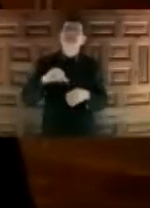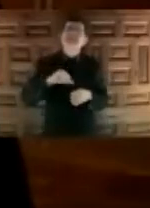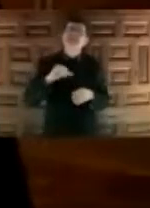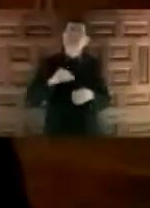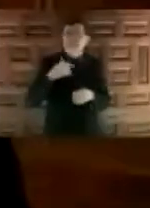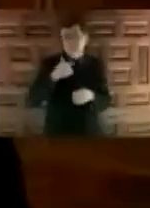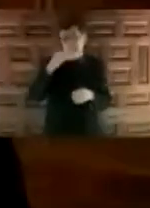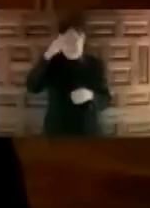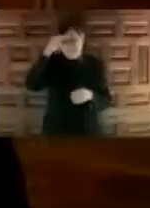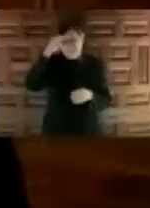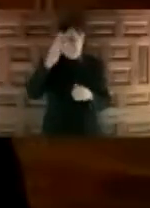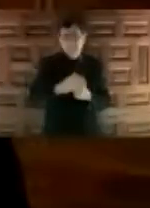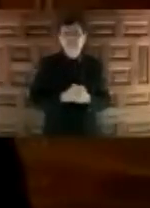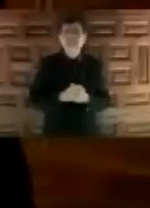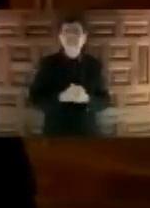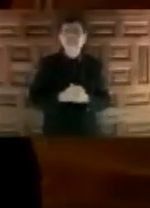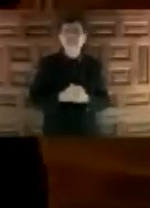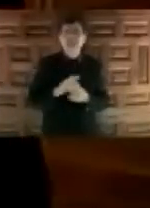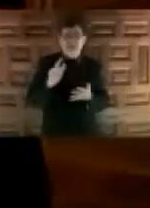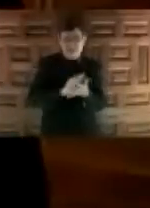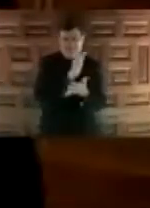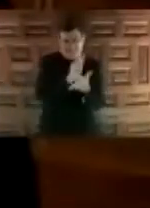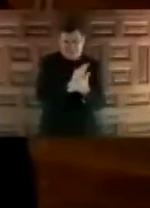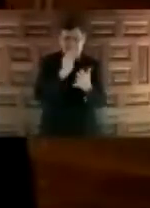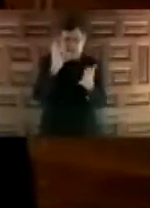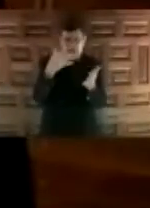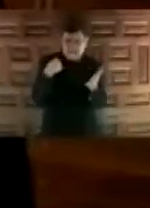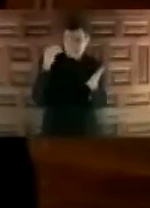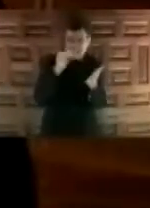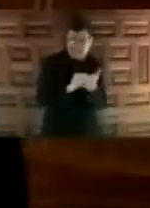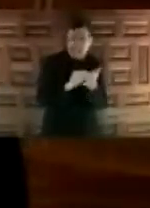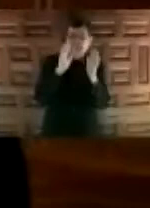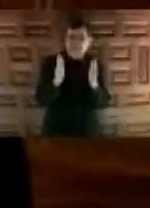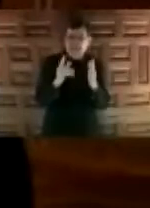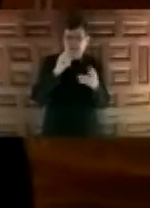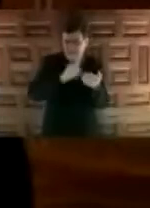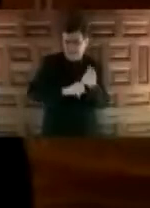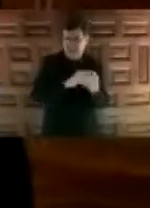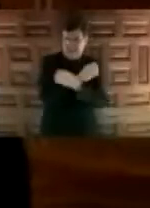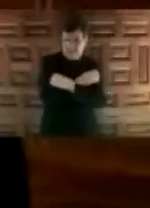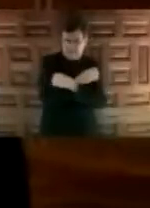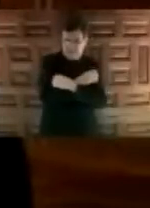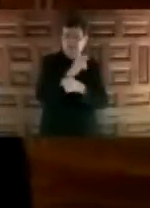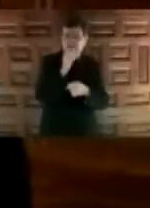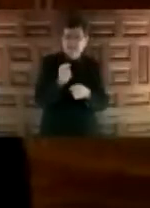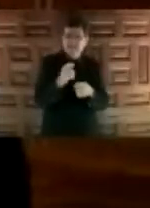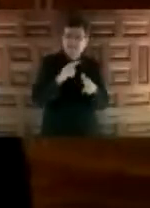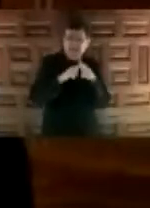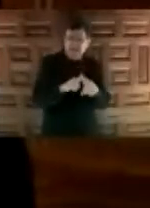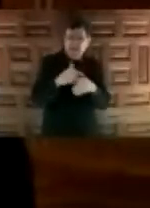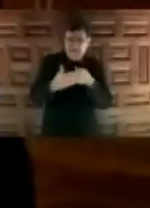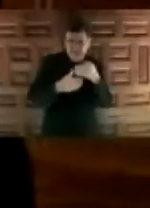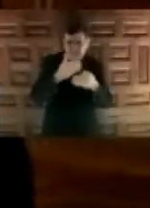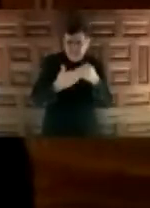hoy considero que requerimos, la ley lo establece muy bien, entre sus fines de la educación es contribuir al